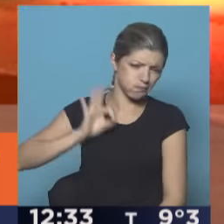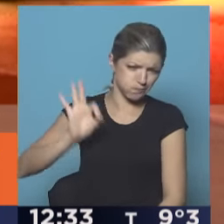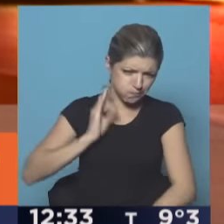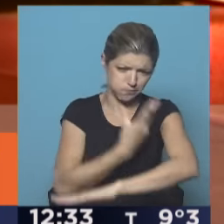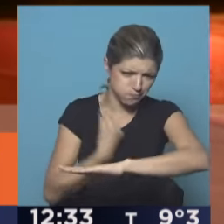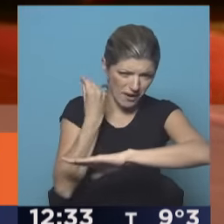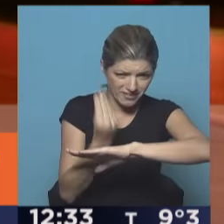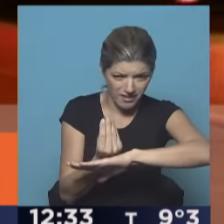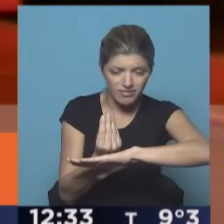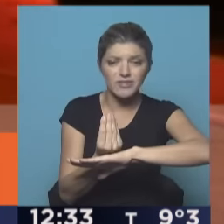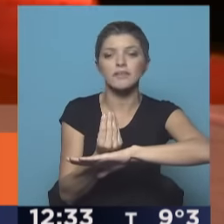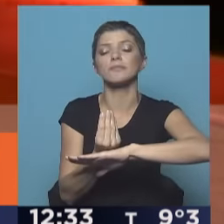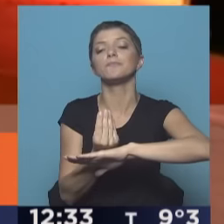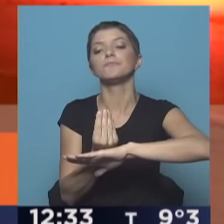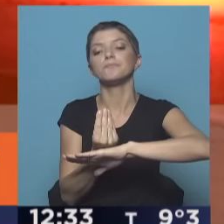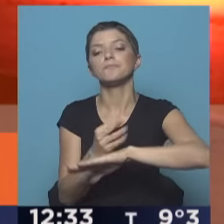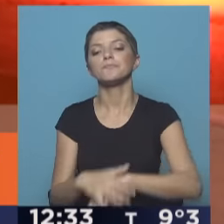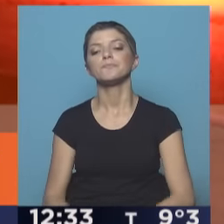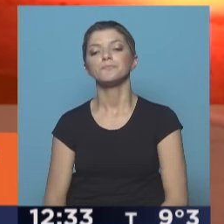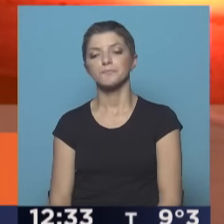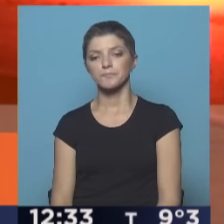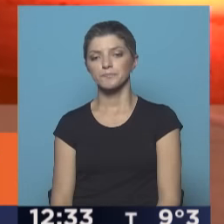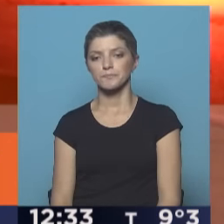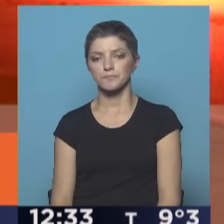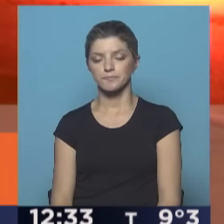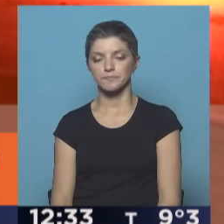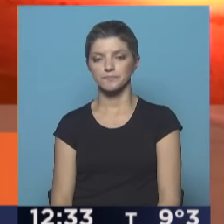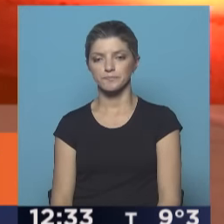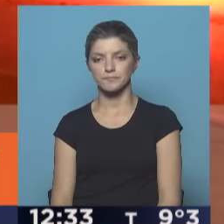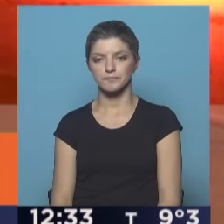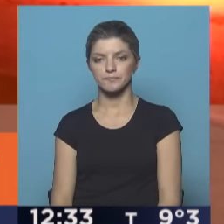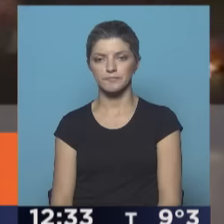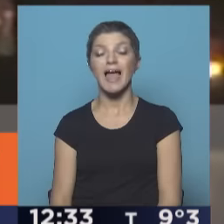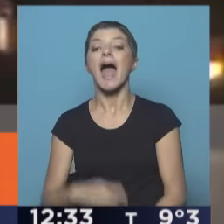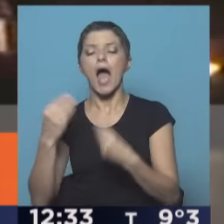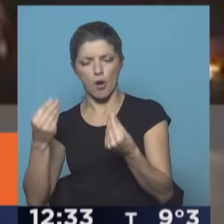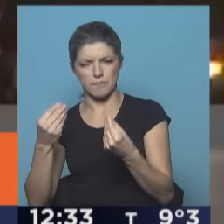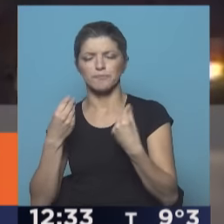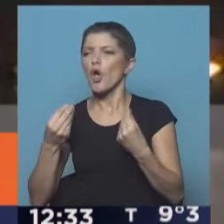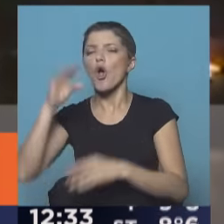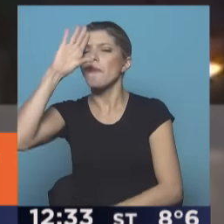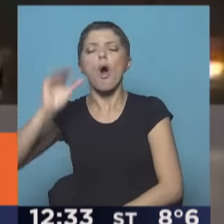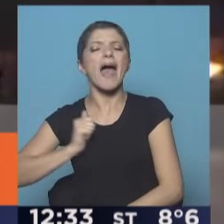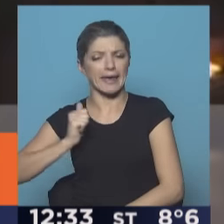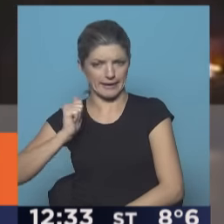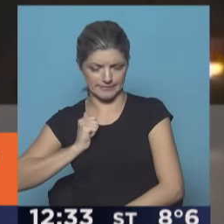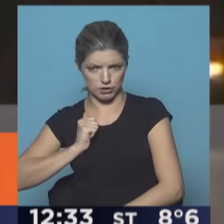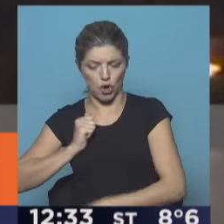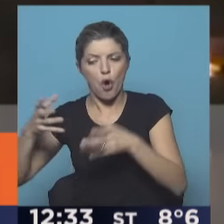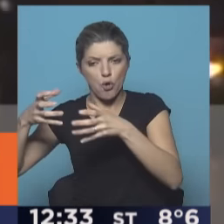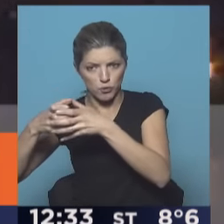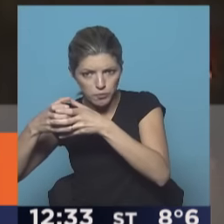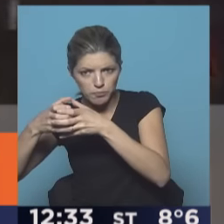todavía alcalde en Estambul estaba de vacaciones Cómo llegó gran parte del ejército gran parte de la fuerzas armadas a